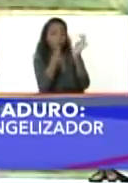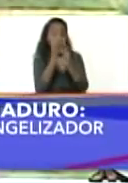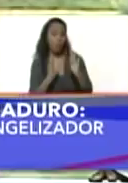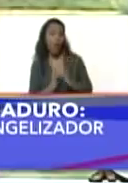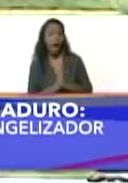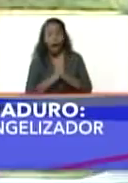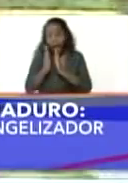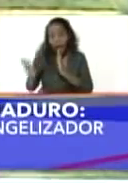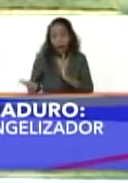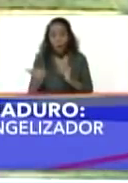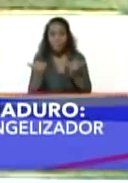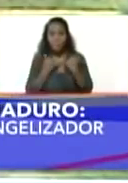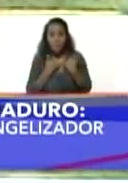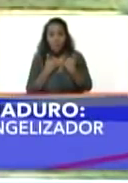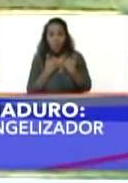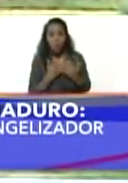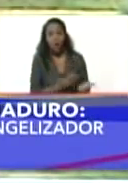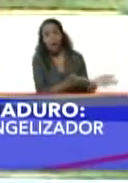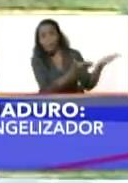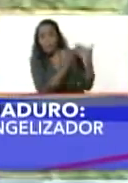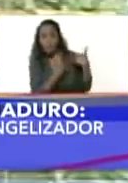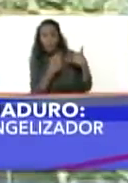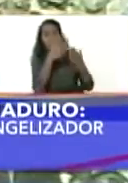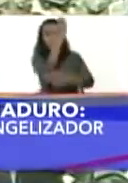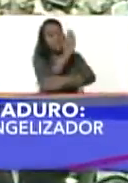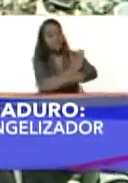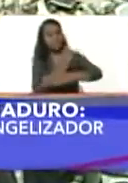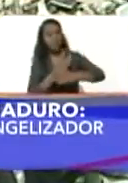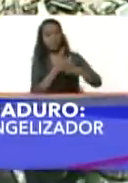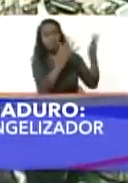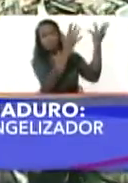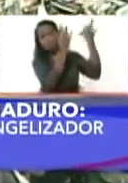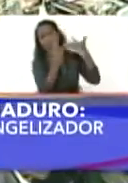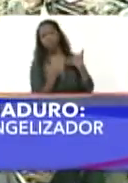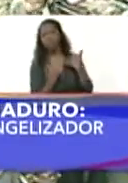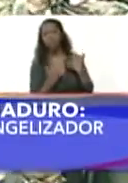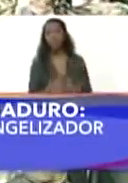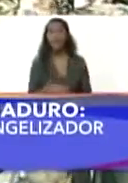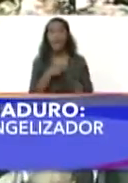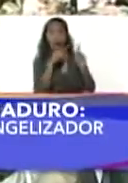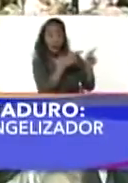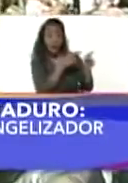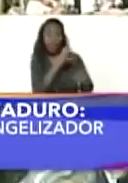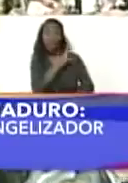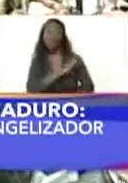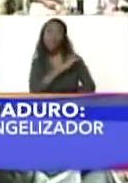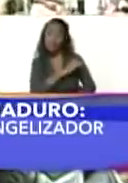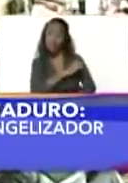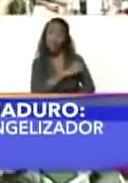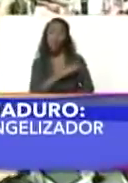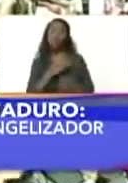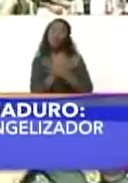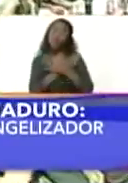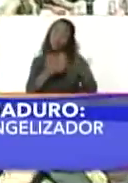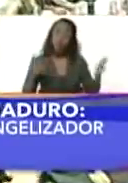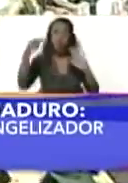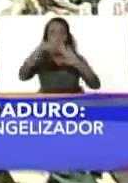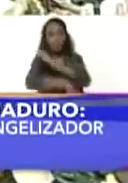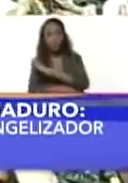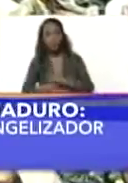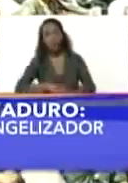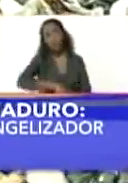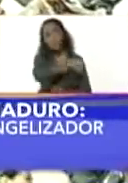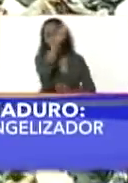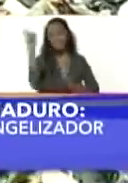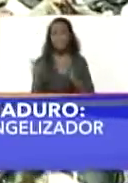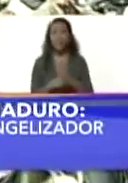de uno, llenándonos de bendiciones. Así es. Ese es el cristianismo solidario, profundo, radical, el